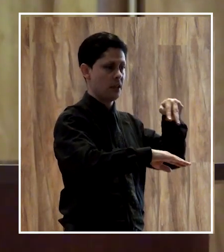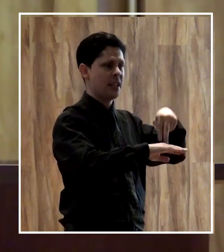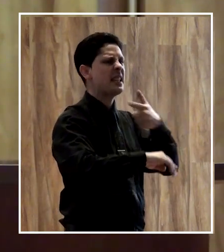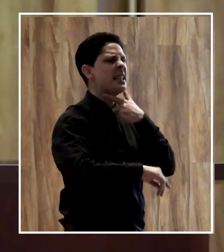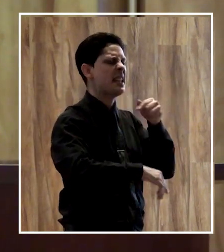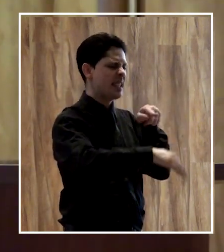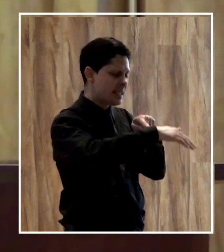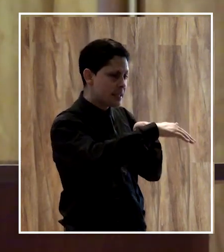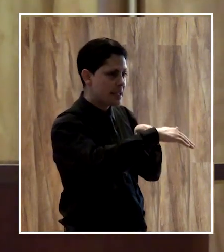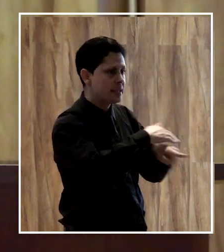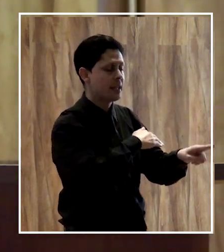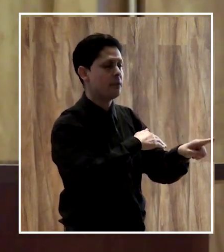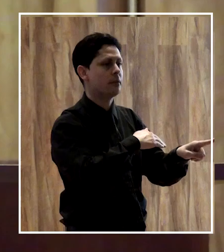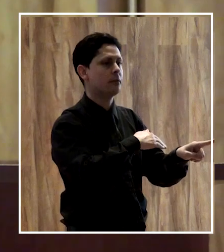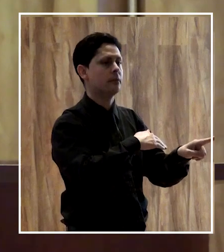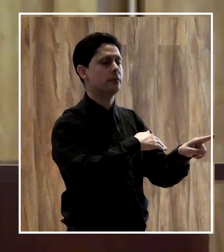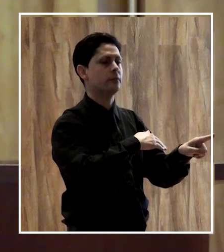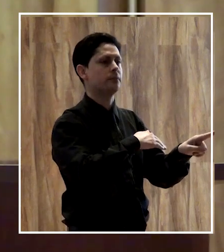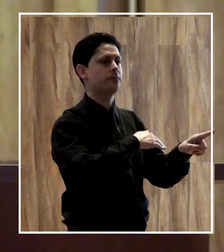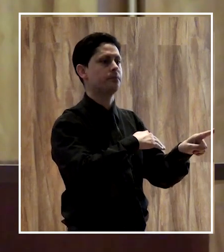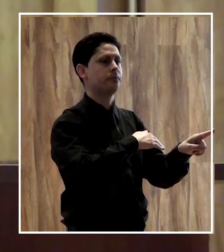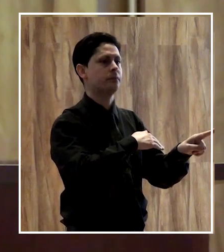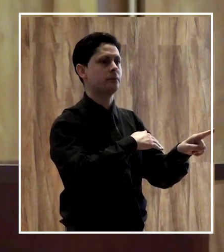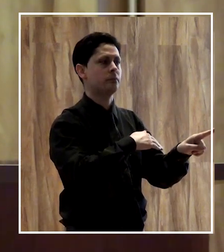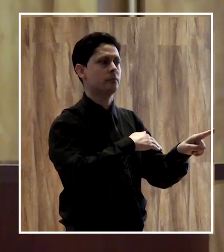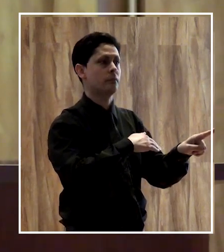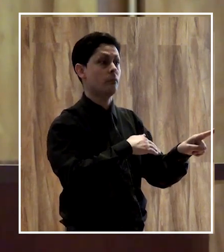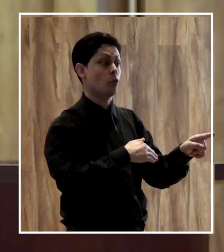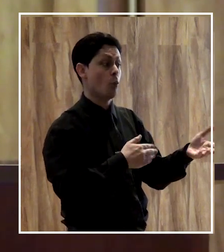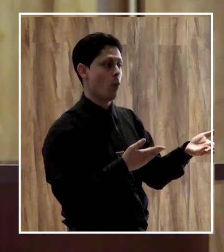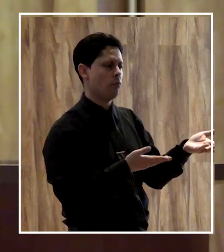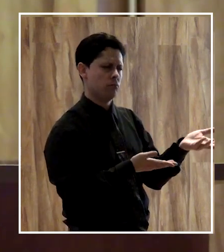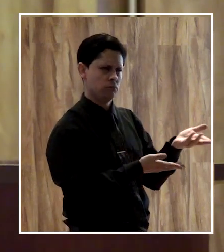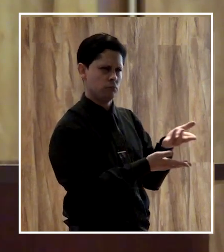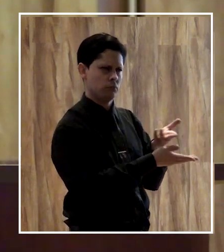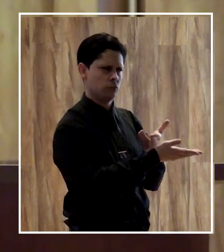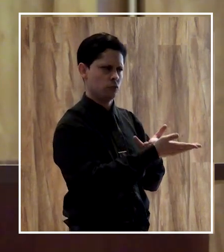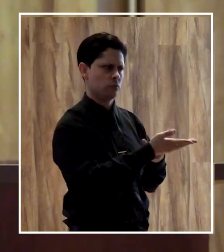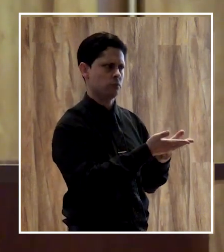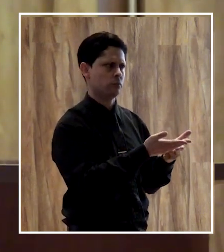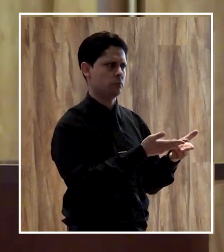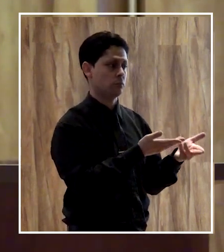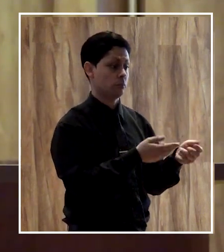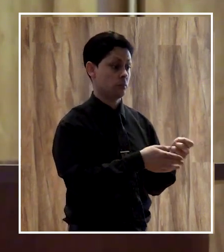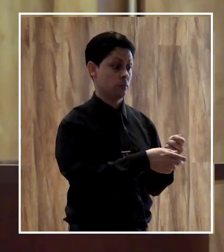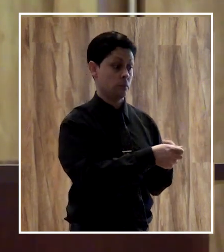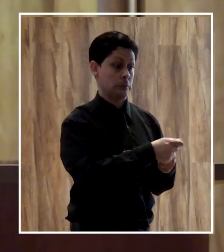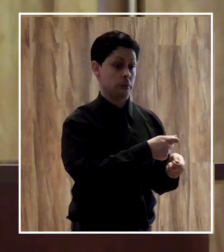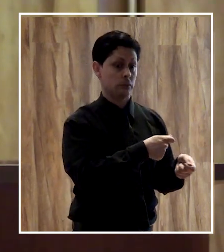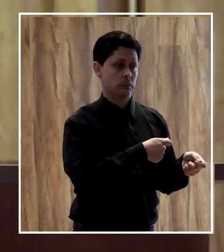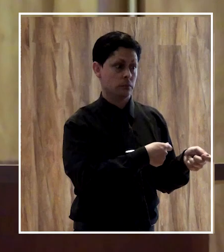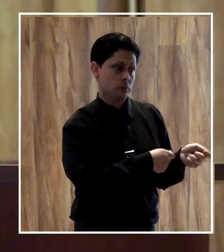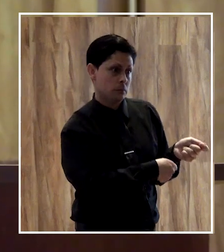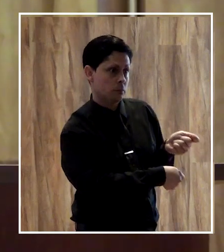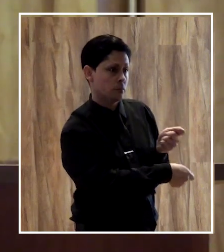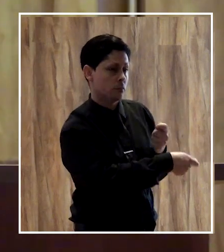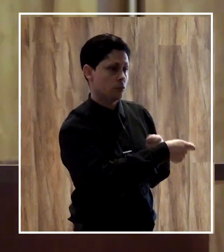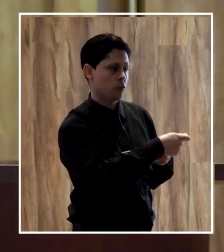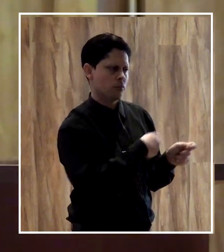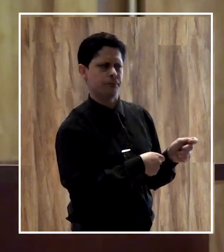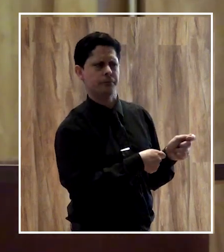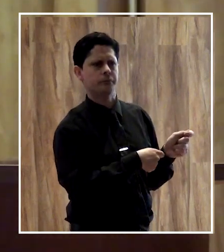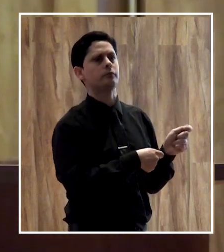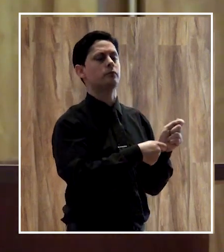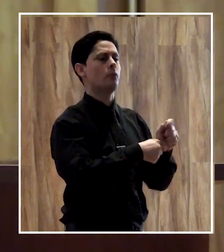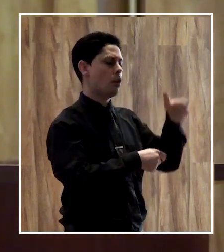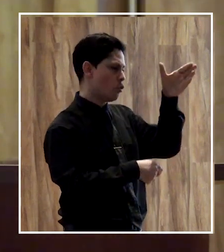pero quienes entraron a esta aula usurpando el carácter, la